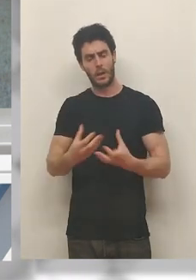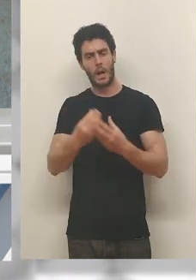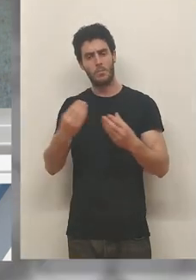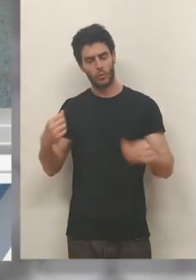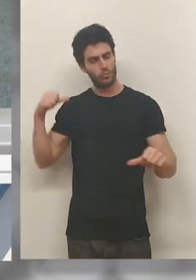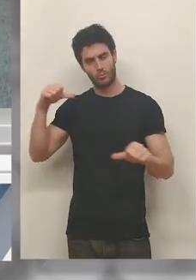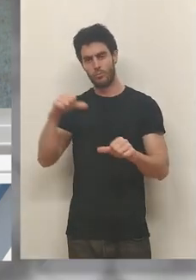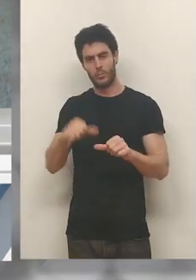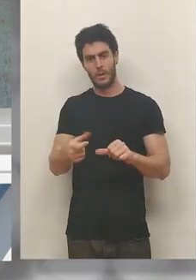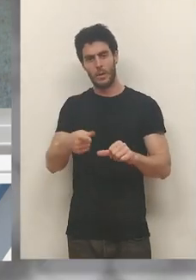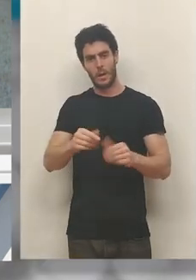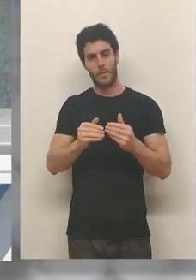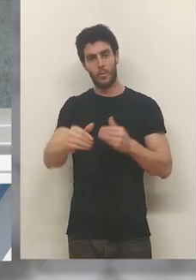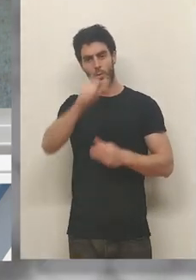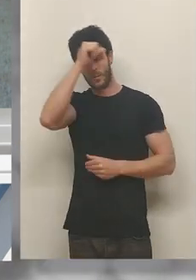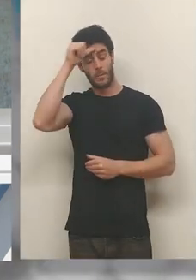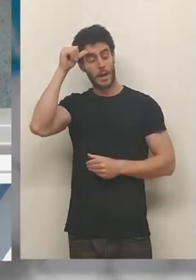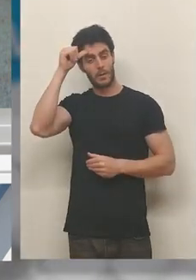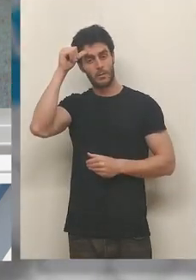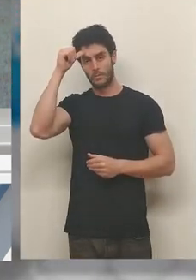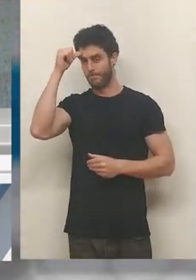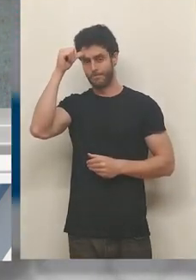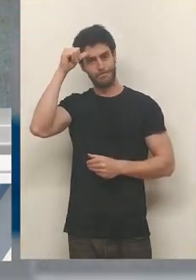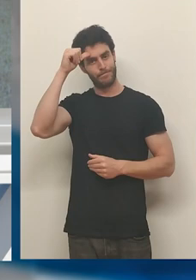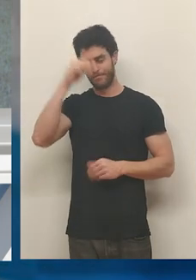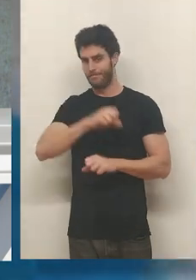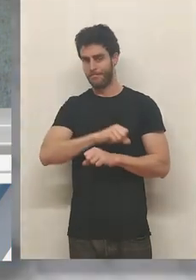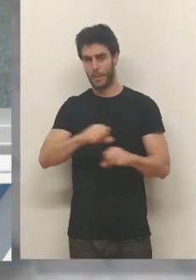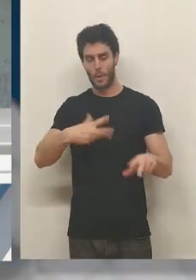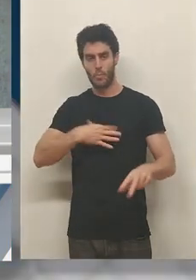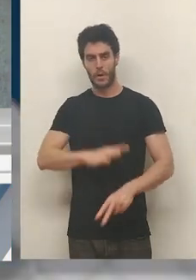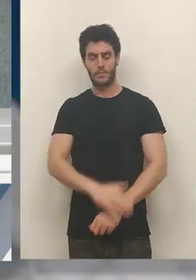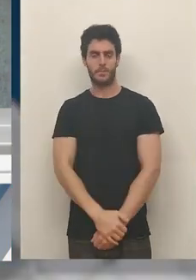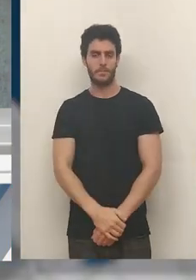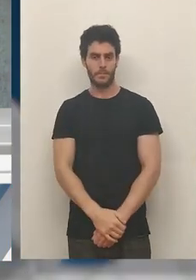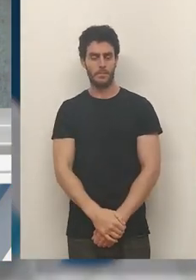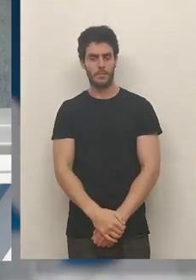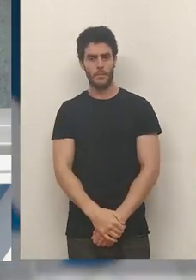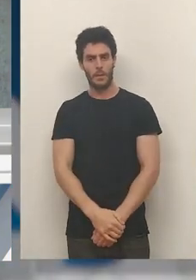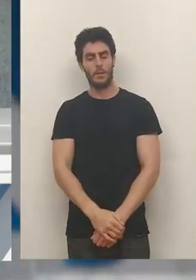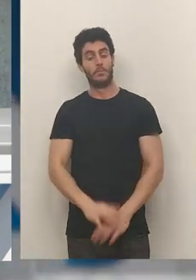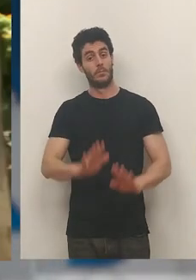cálidas y secas desde que hay registros y parece que de cara al verano las previsiones no van a mejorar mucho.